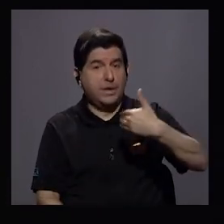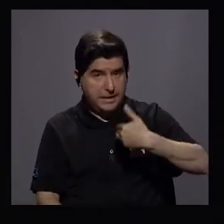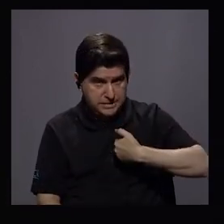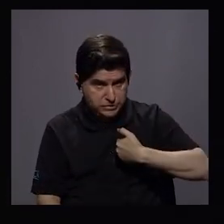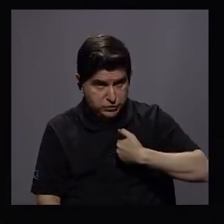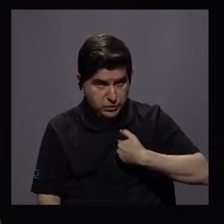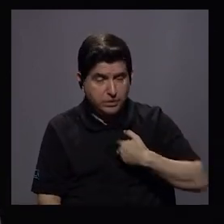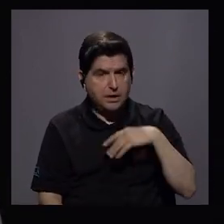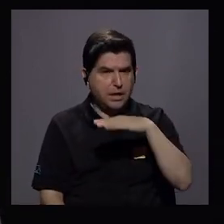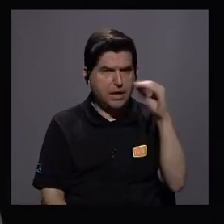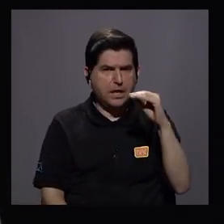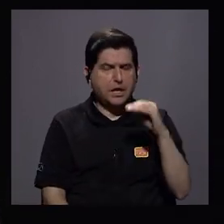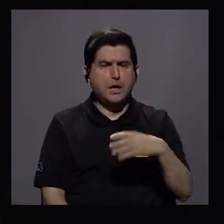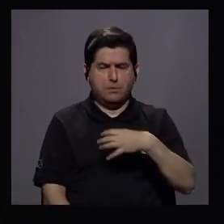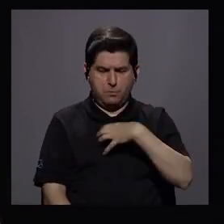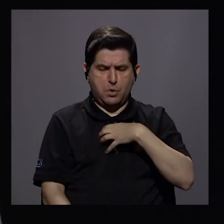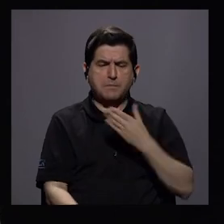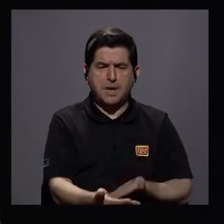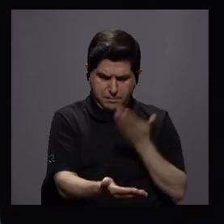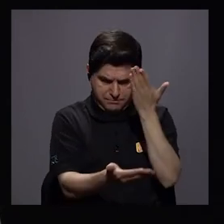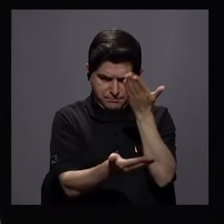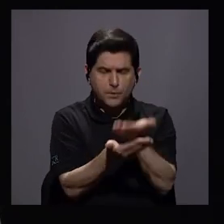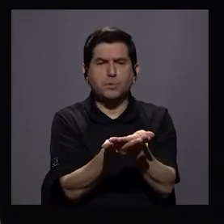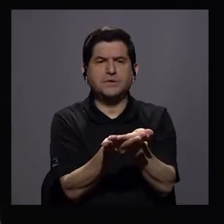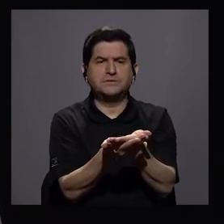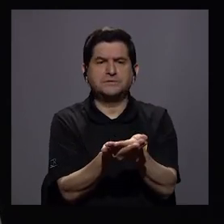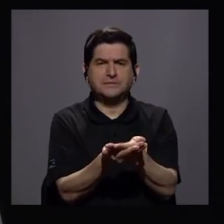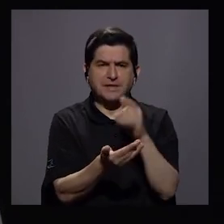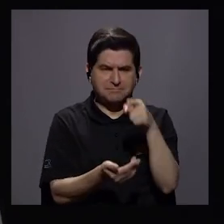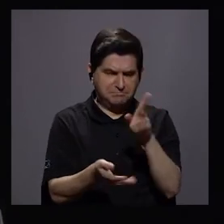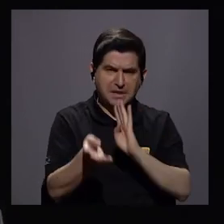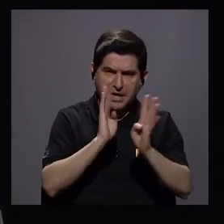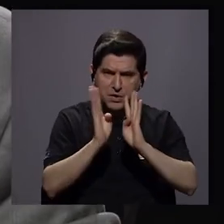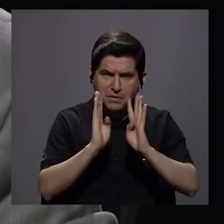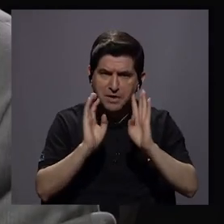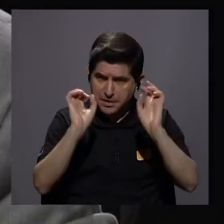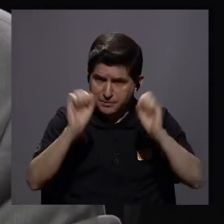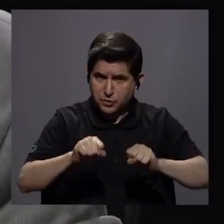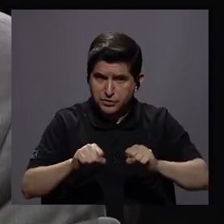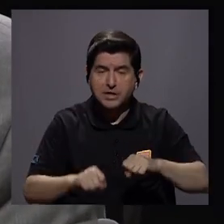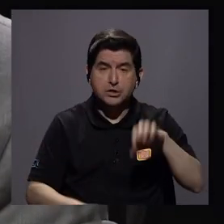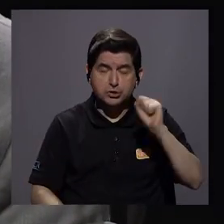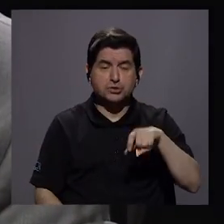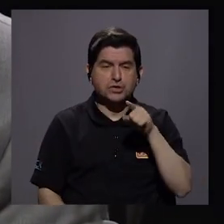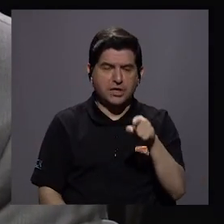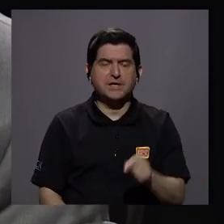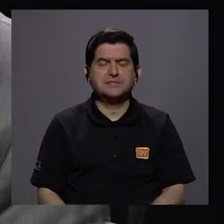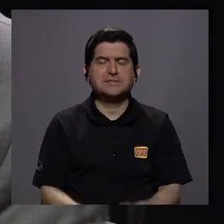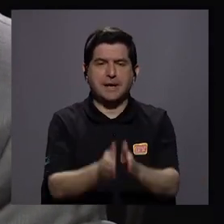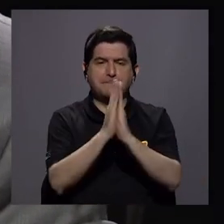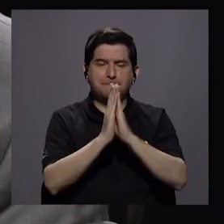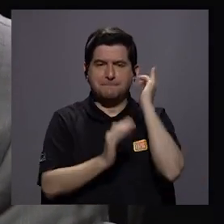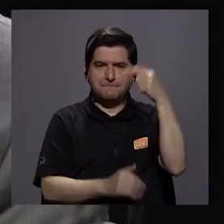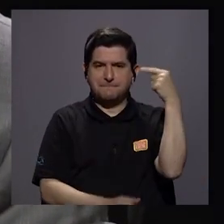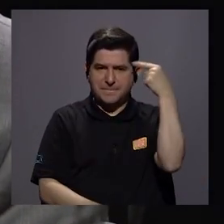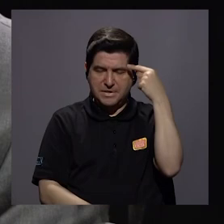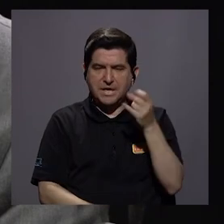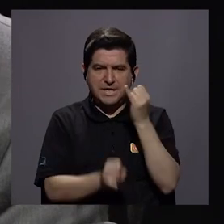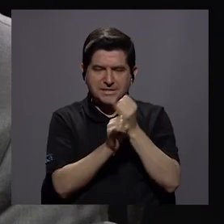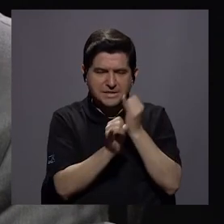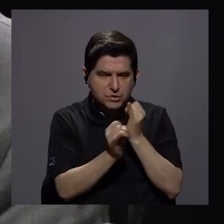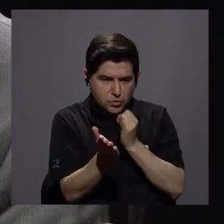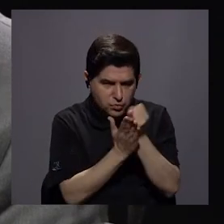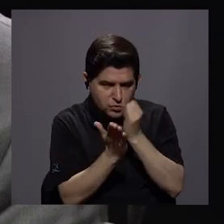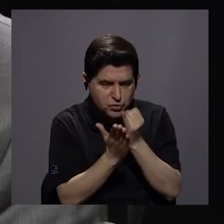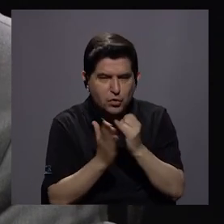y planteó su propuesta. Hablemos de ella. Sí, dentro de ese llamado que hizo el gobierno, el